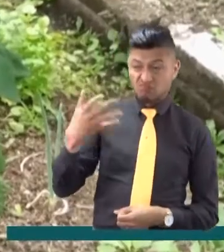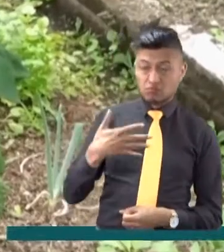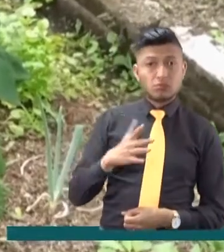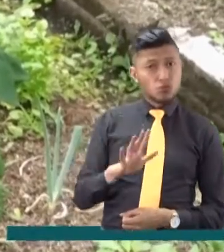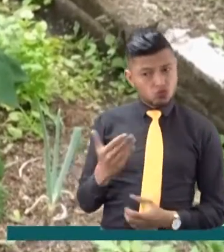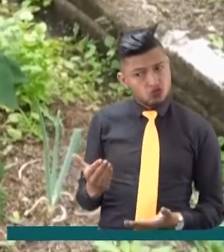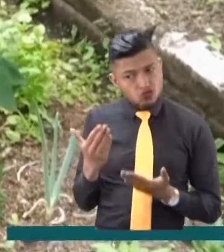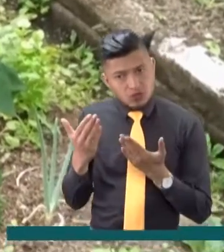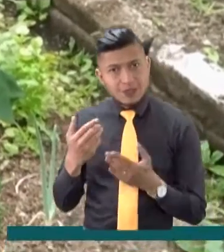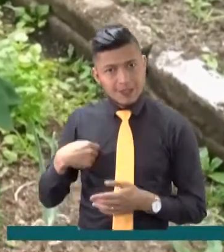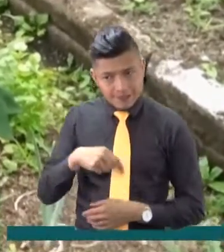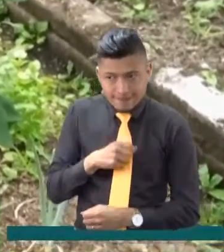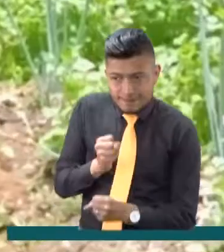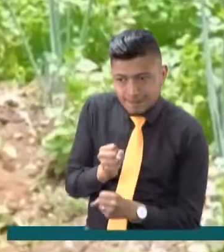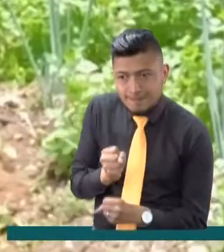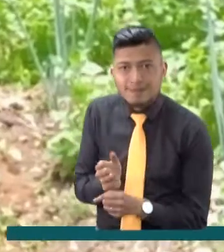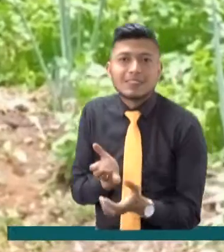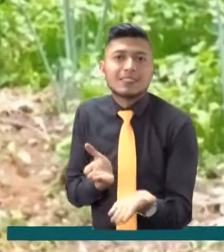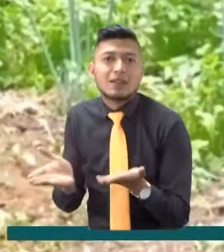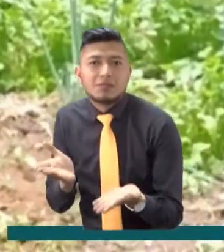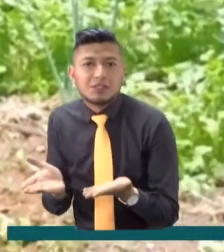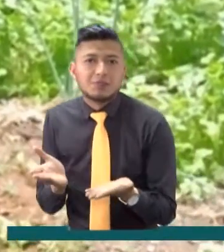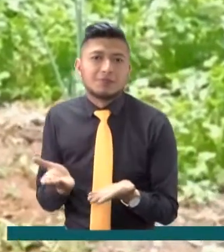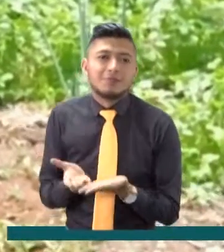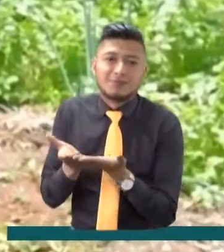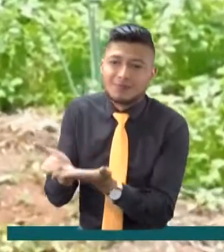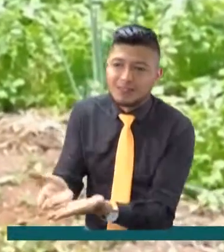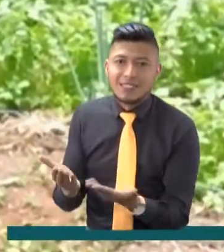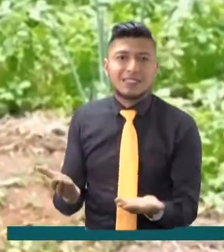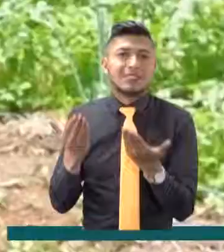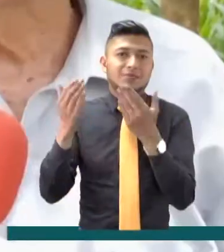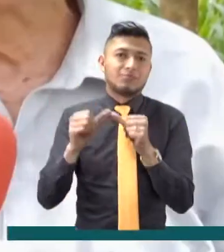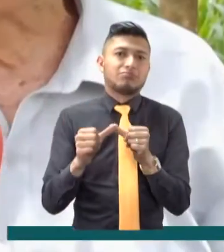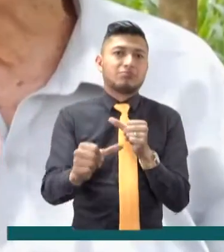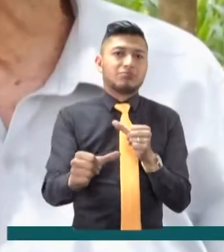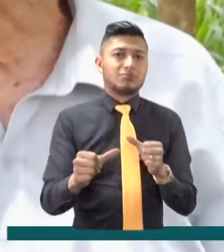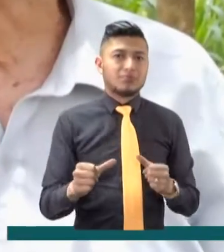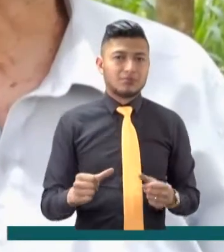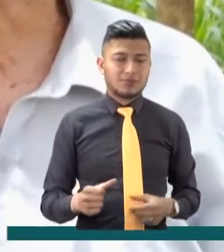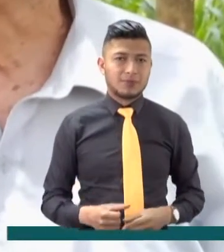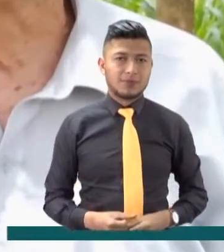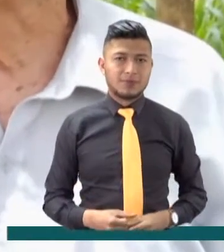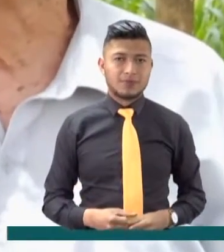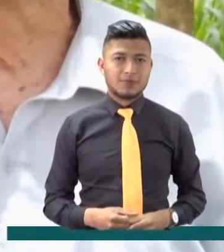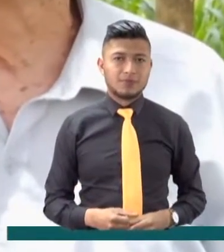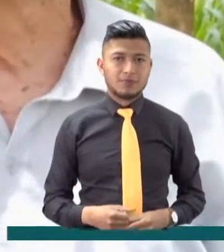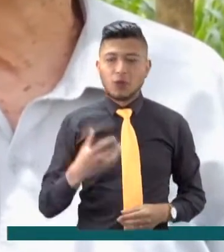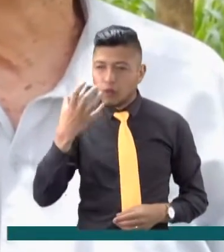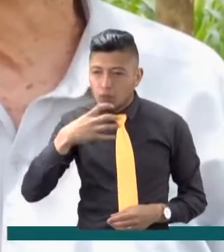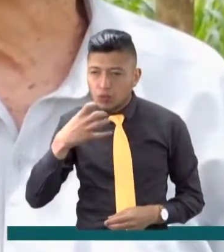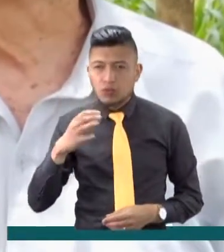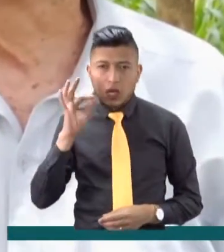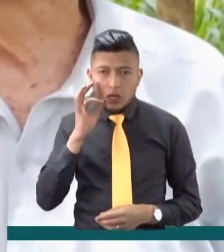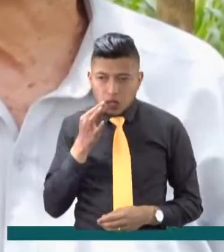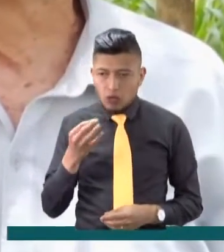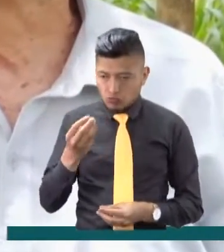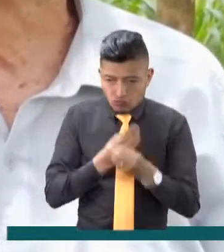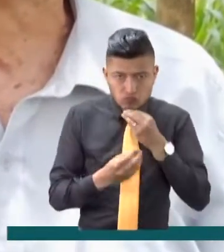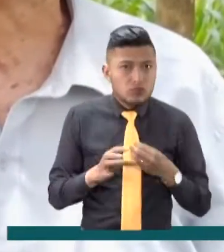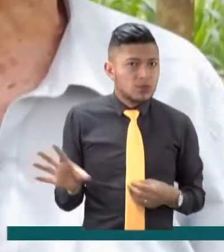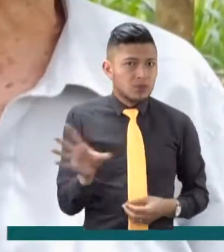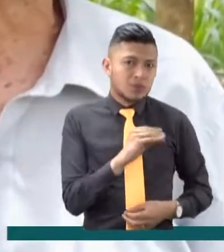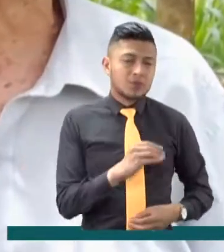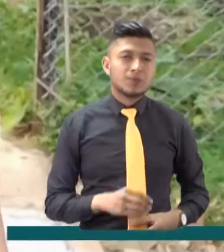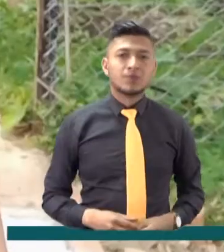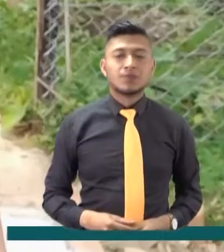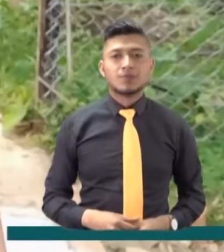sentimos tan inútiles, siempre sentimos útiles a servir alguna cosa que sirve para nosotros mismos, el trabajito aquí, estas fruticas, todo el mismo